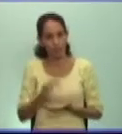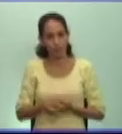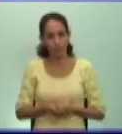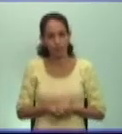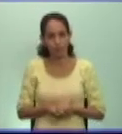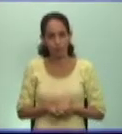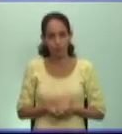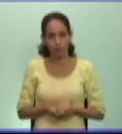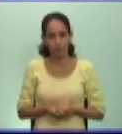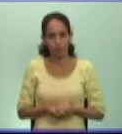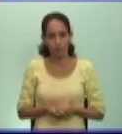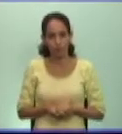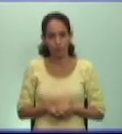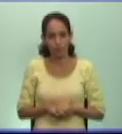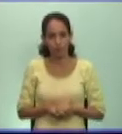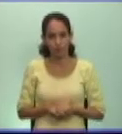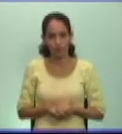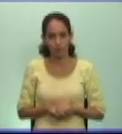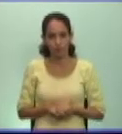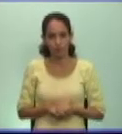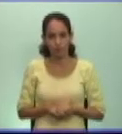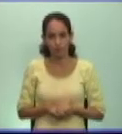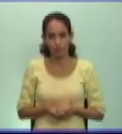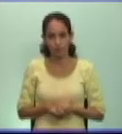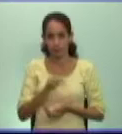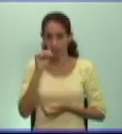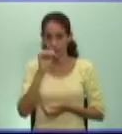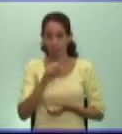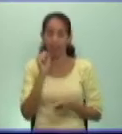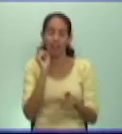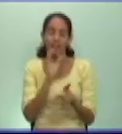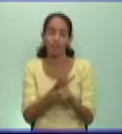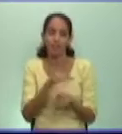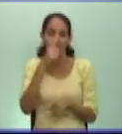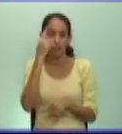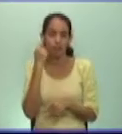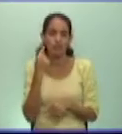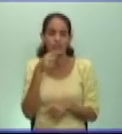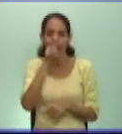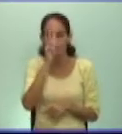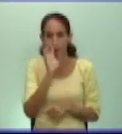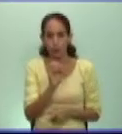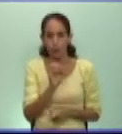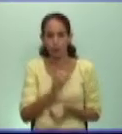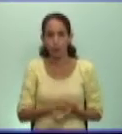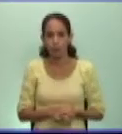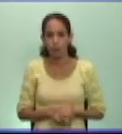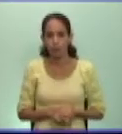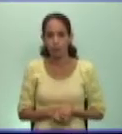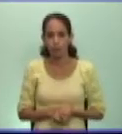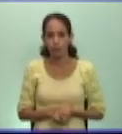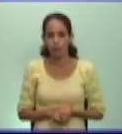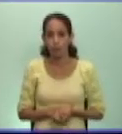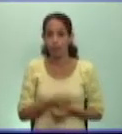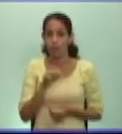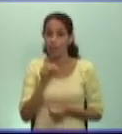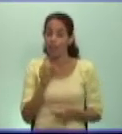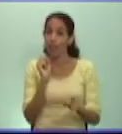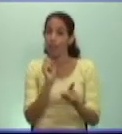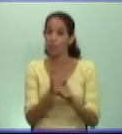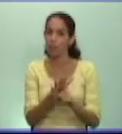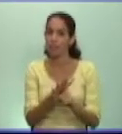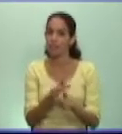del siglo XIX. Arribamos al siglo XX. En el siglo XX ya encontramos algunos despegues,